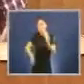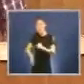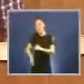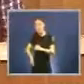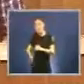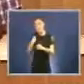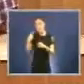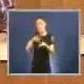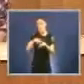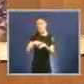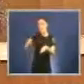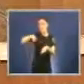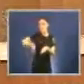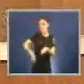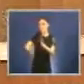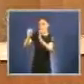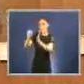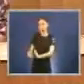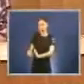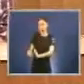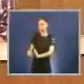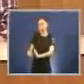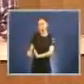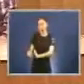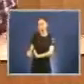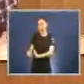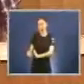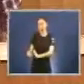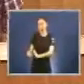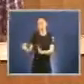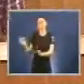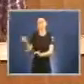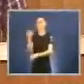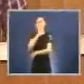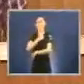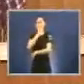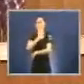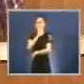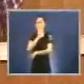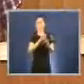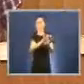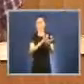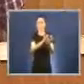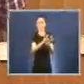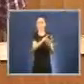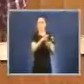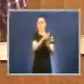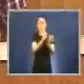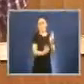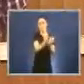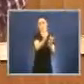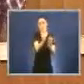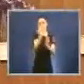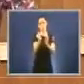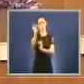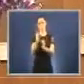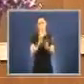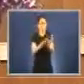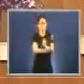e sobre todo baixando os salarios dos salarios máis baixos, tuveron que soportar incremento de servicios básicos. E só